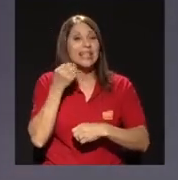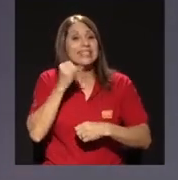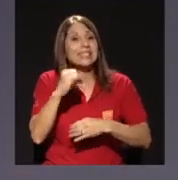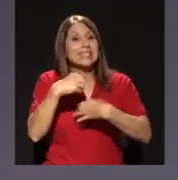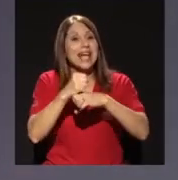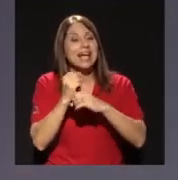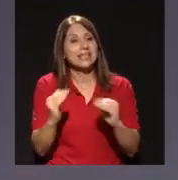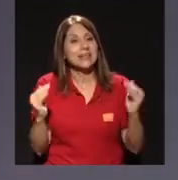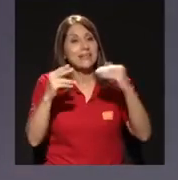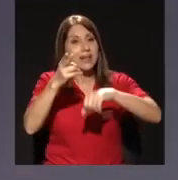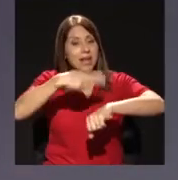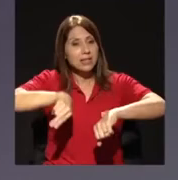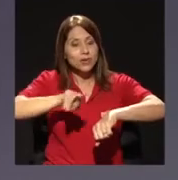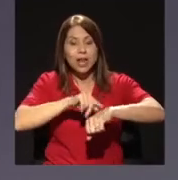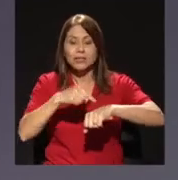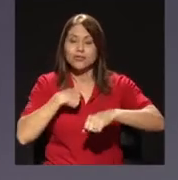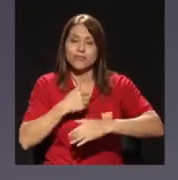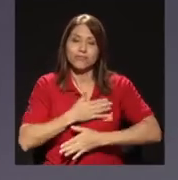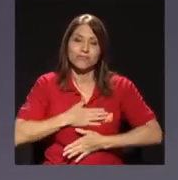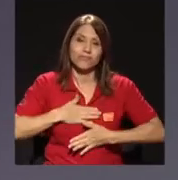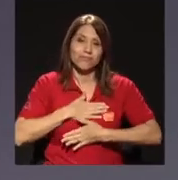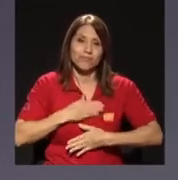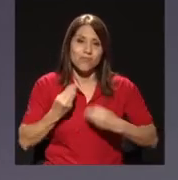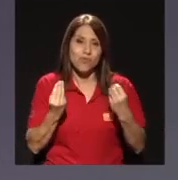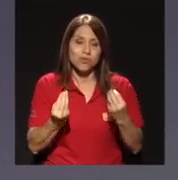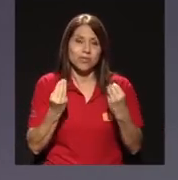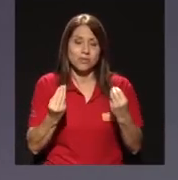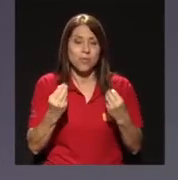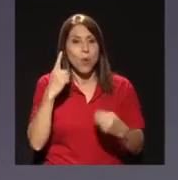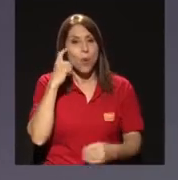sé, por lo menos, sufro